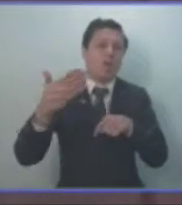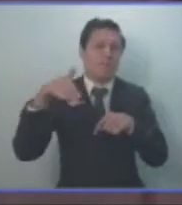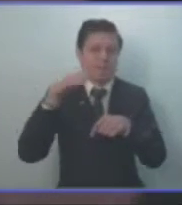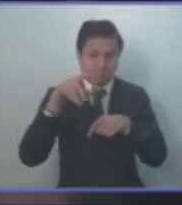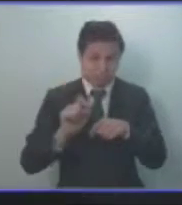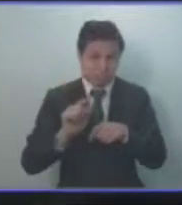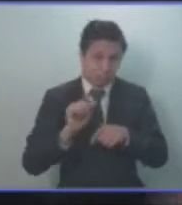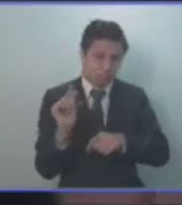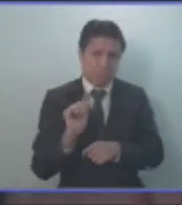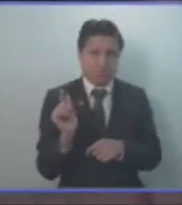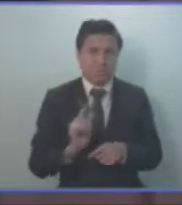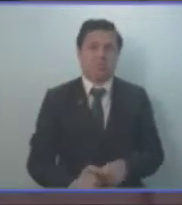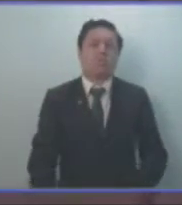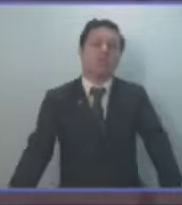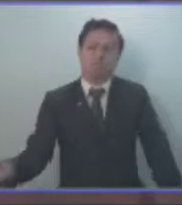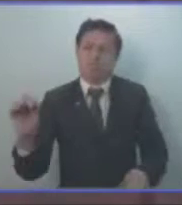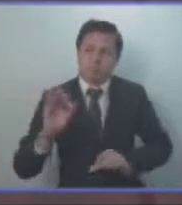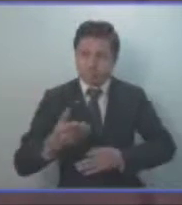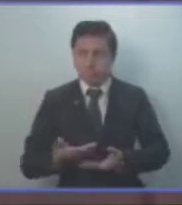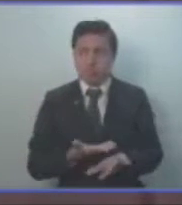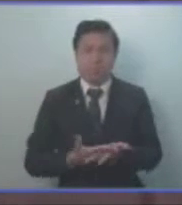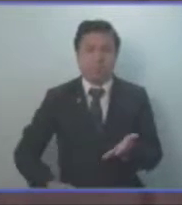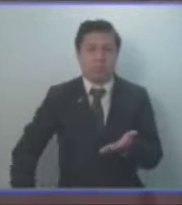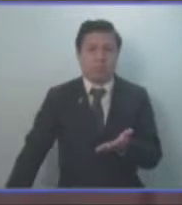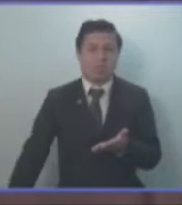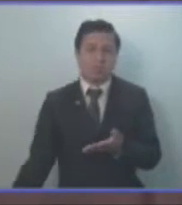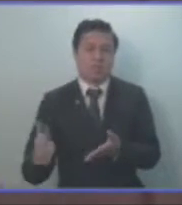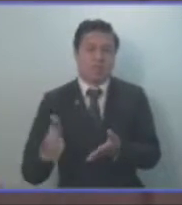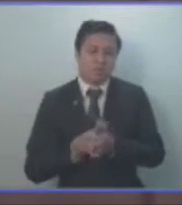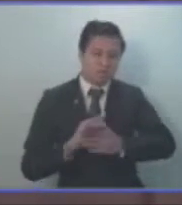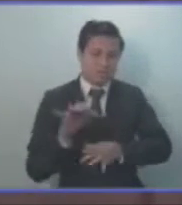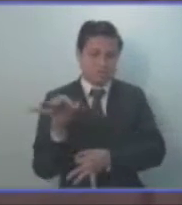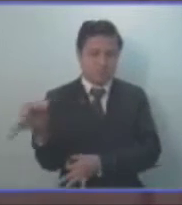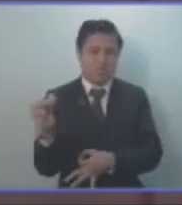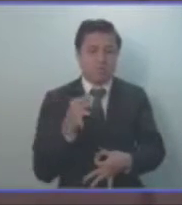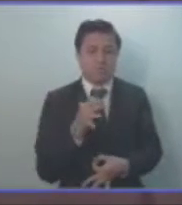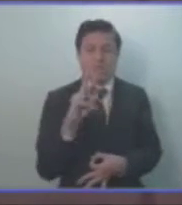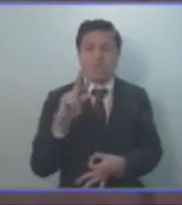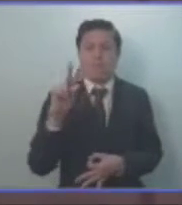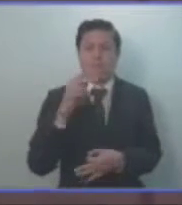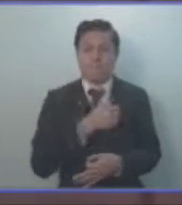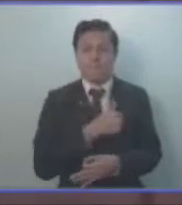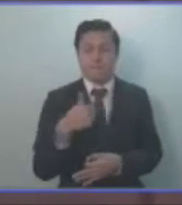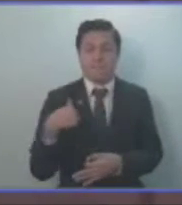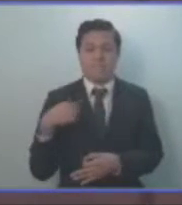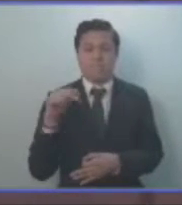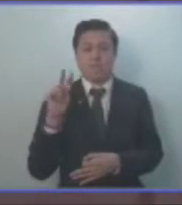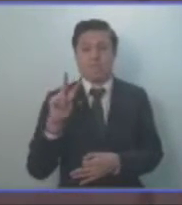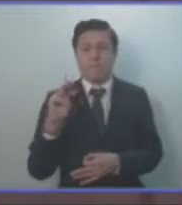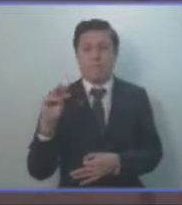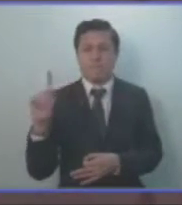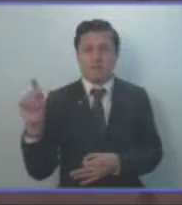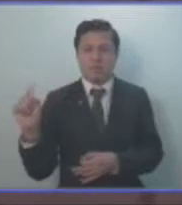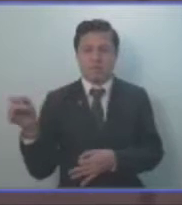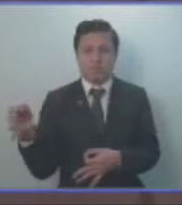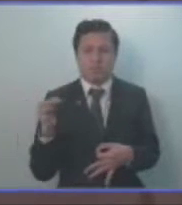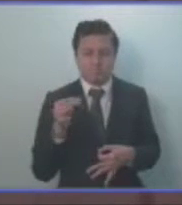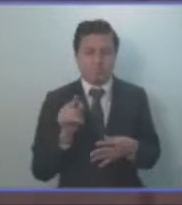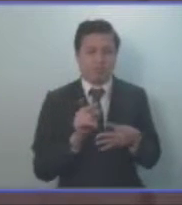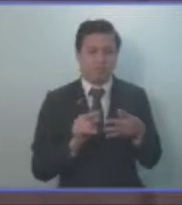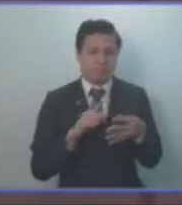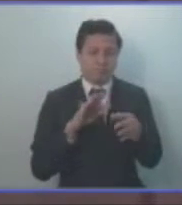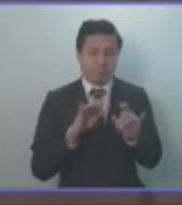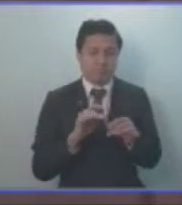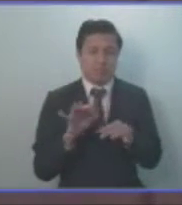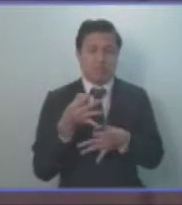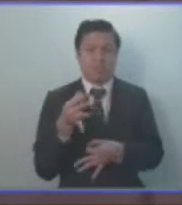y solicitar el traspaso de la concesión o permiso de que se trate al Viceministerio de Transporte. A la solicitud de traspaso